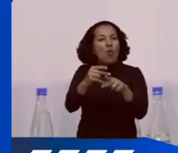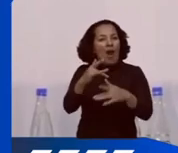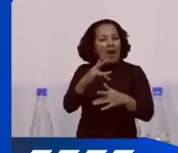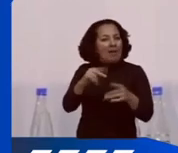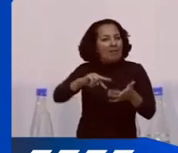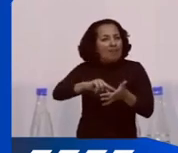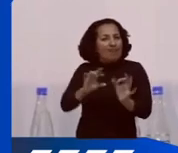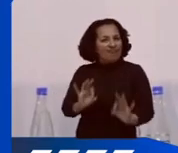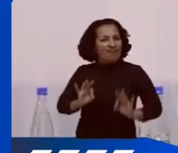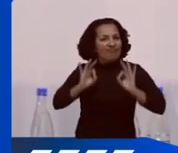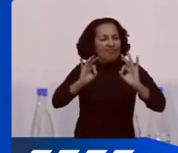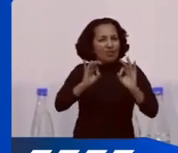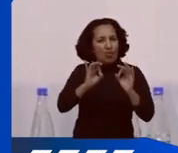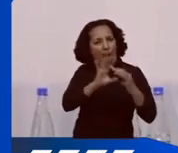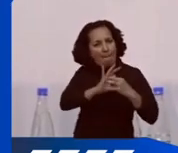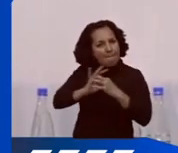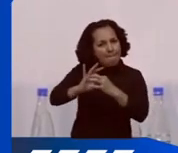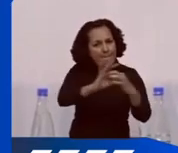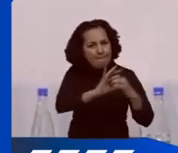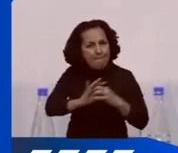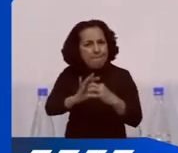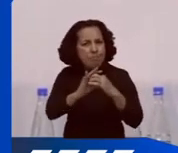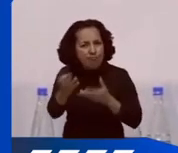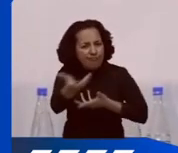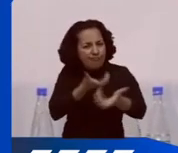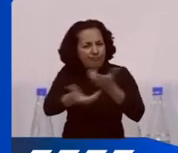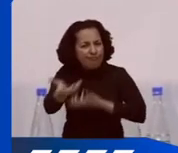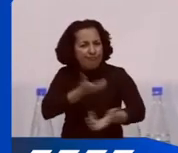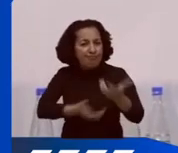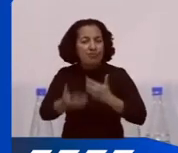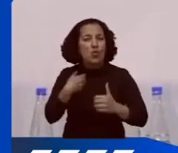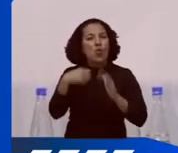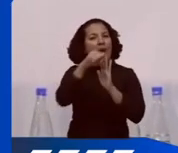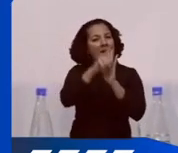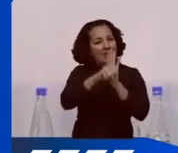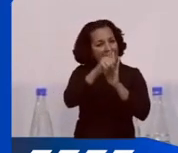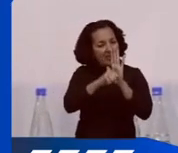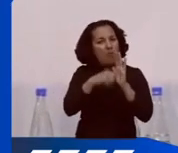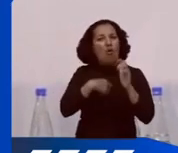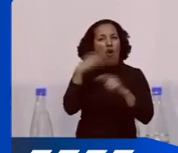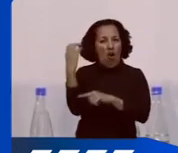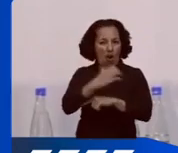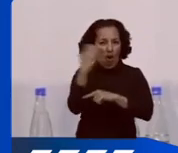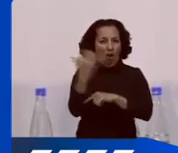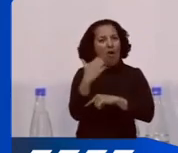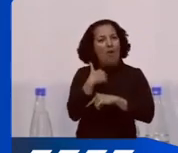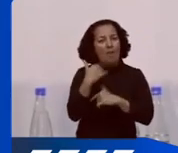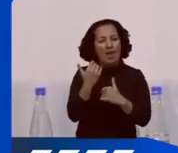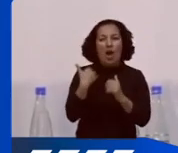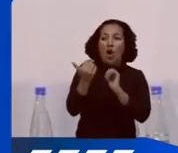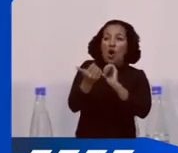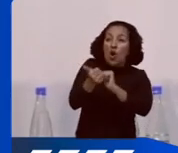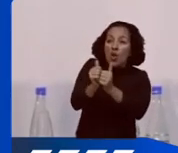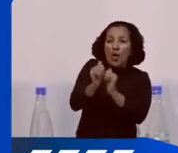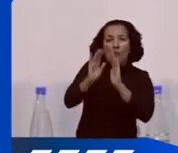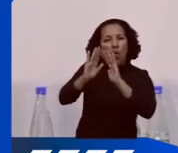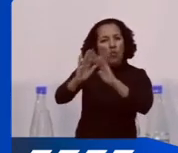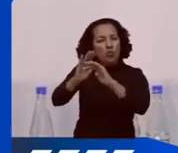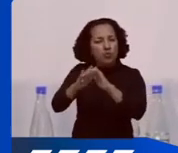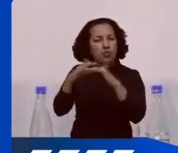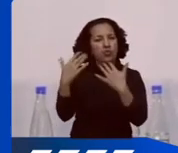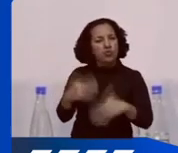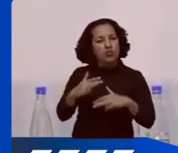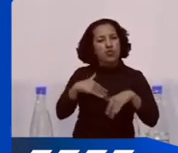en una cooperación. Y eso es un símbolo para nuestro país, lo que ocurre aquí. El deporte,